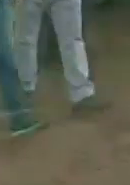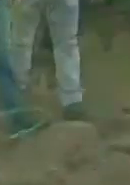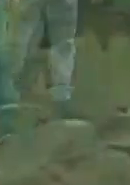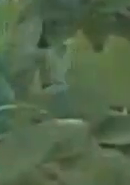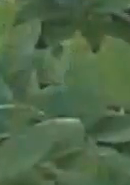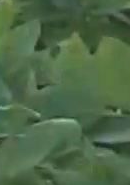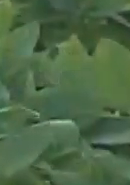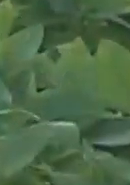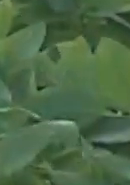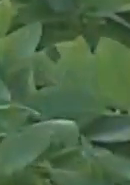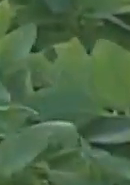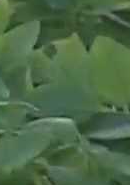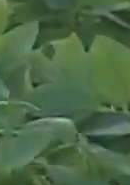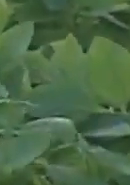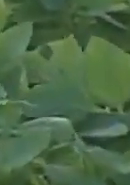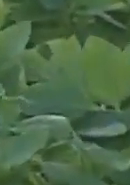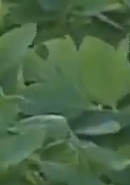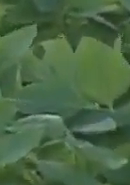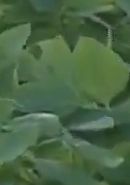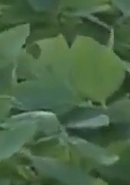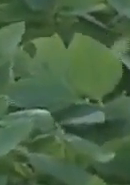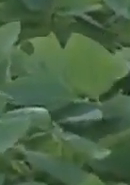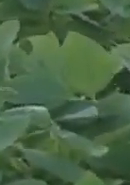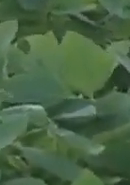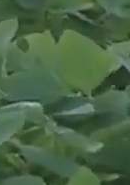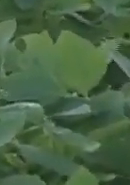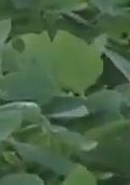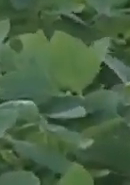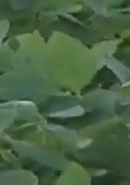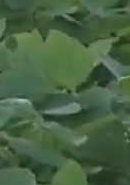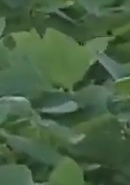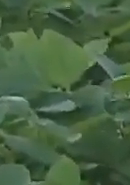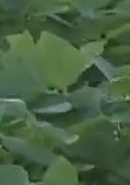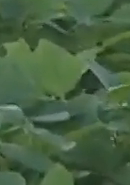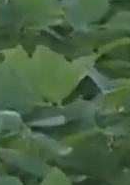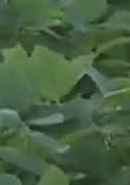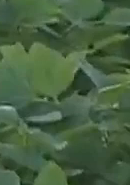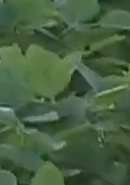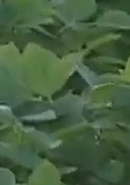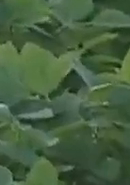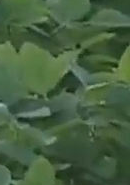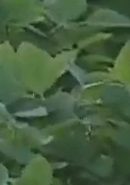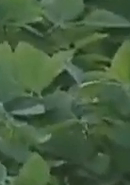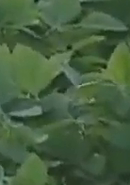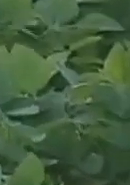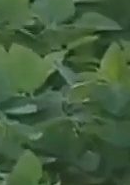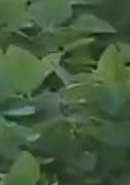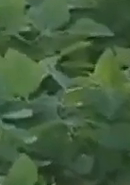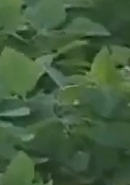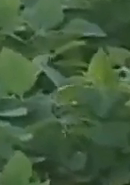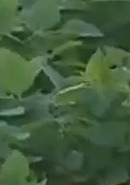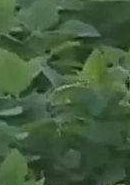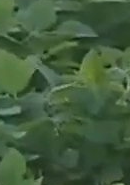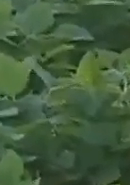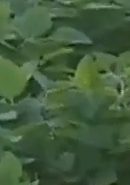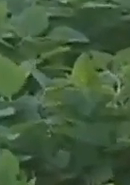y la diversificación económica. Una Venezuela multiproductiva,